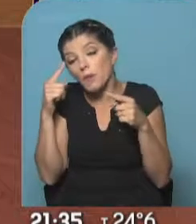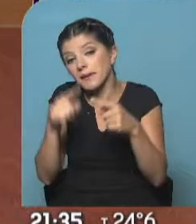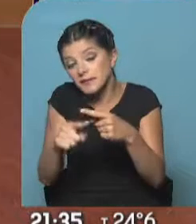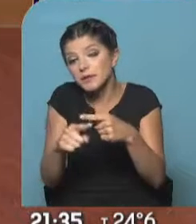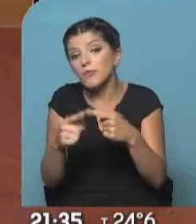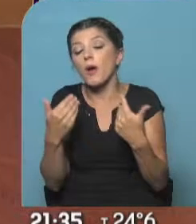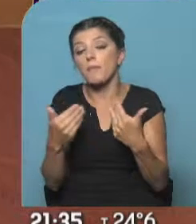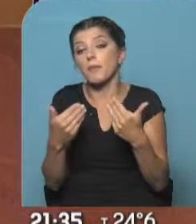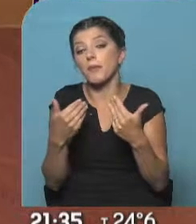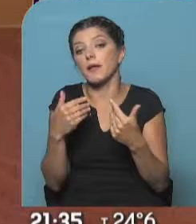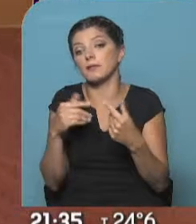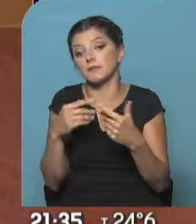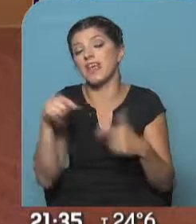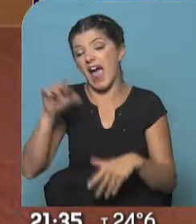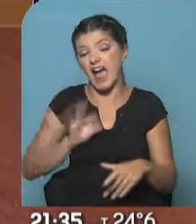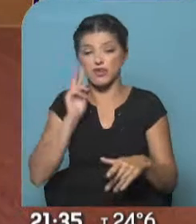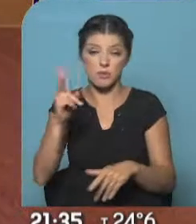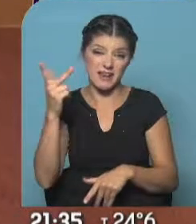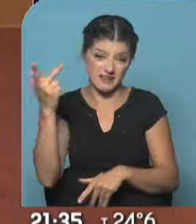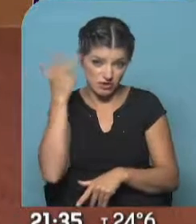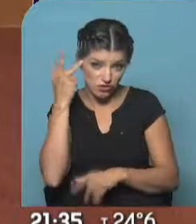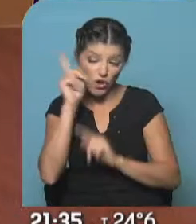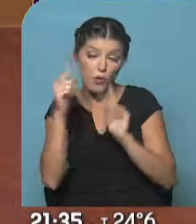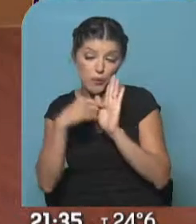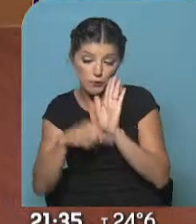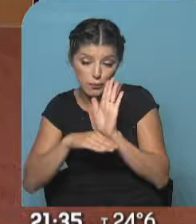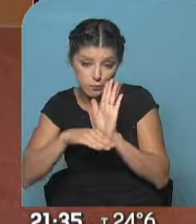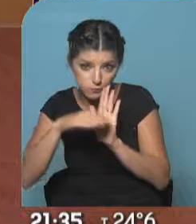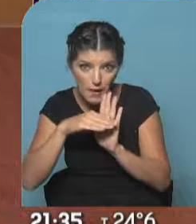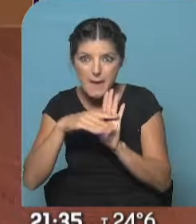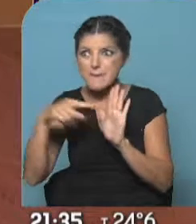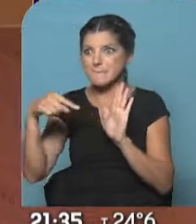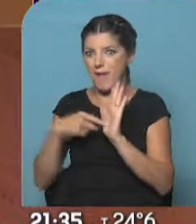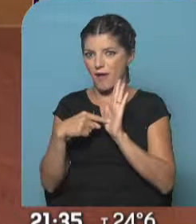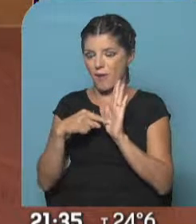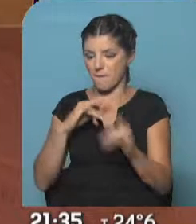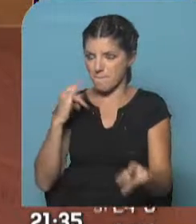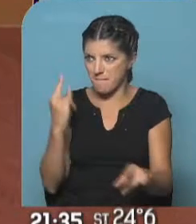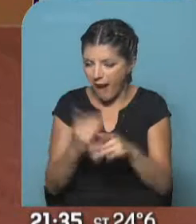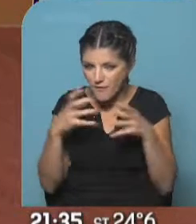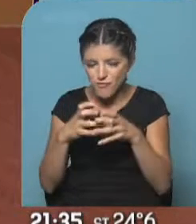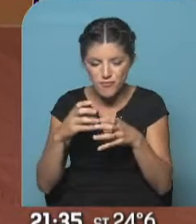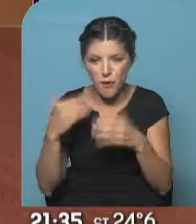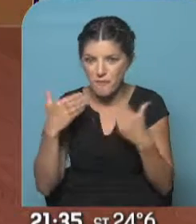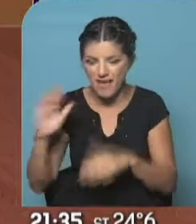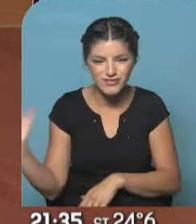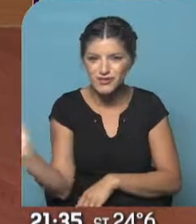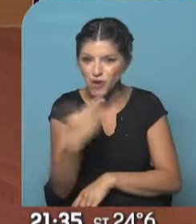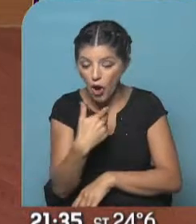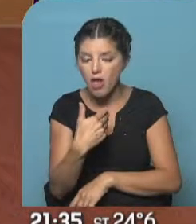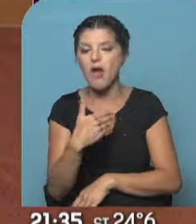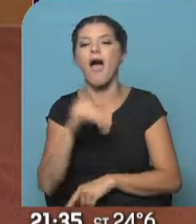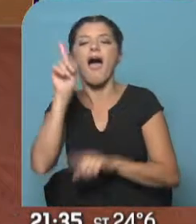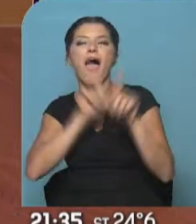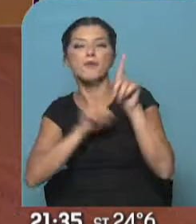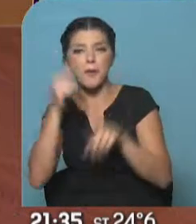más decorosa este 2017. Sin embargo, el fútbol todo lo puede. Por eso, pocos se animan a suponer que